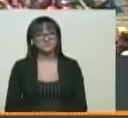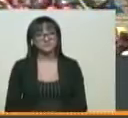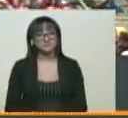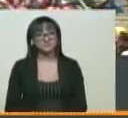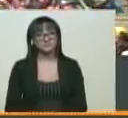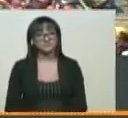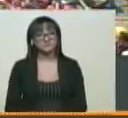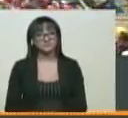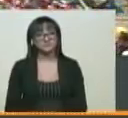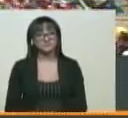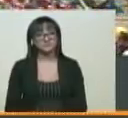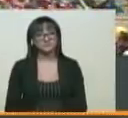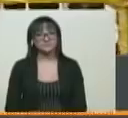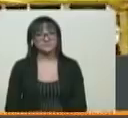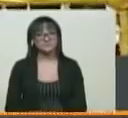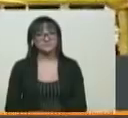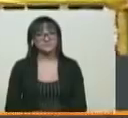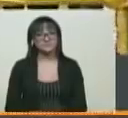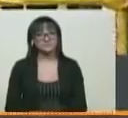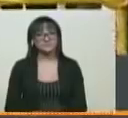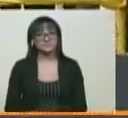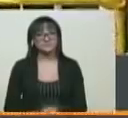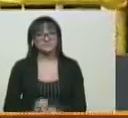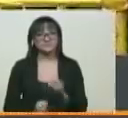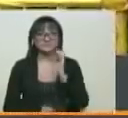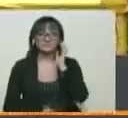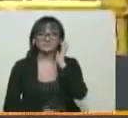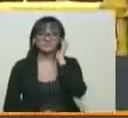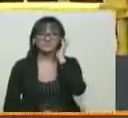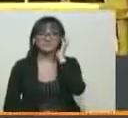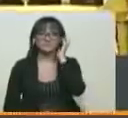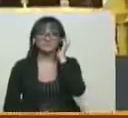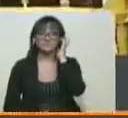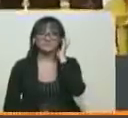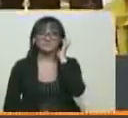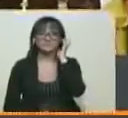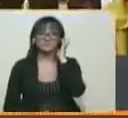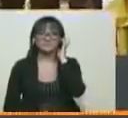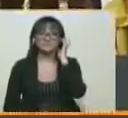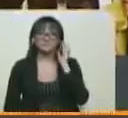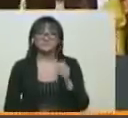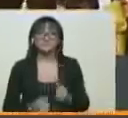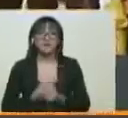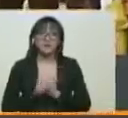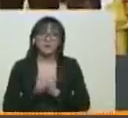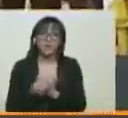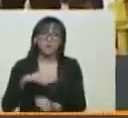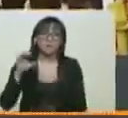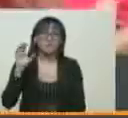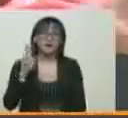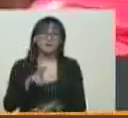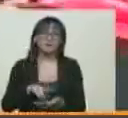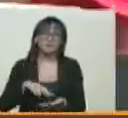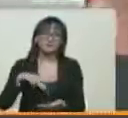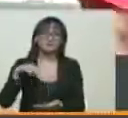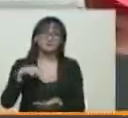Un beso, mujer, que vive el amor de una patria que se levanta.